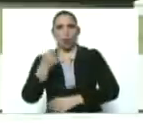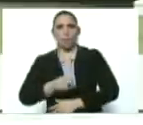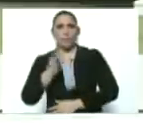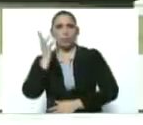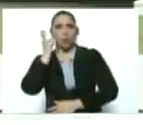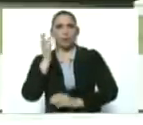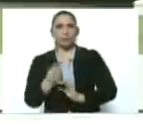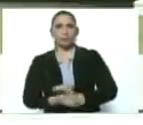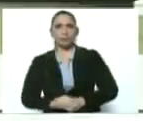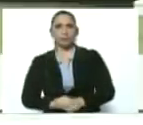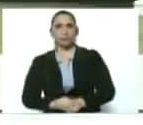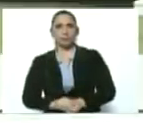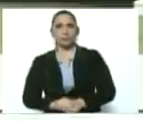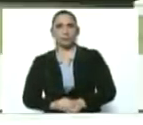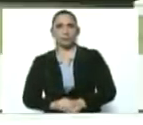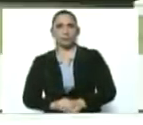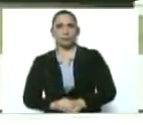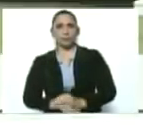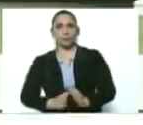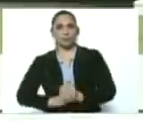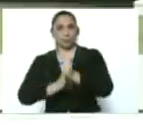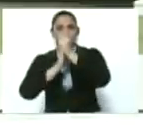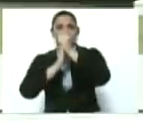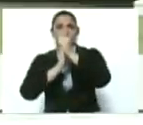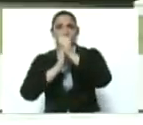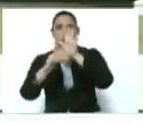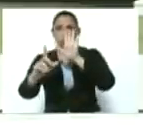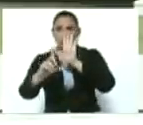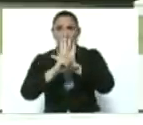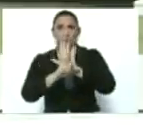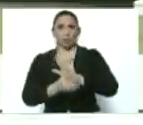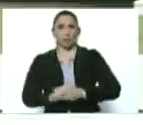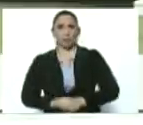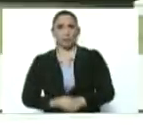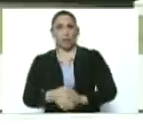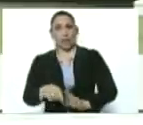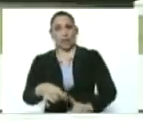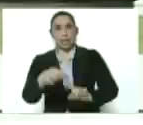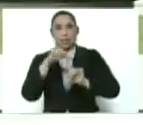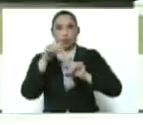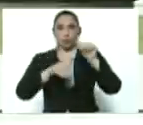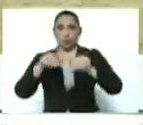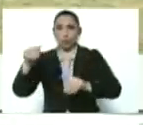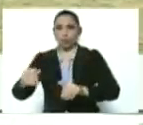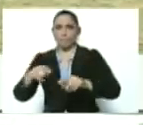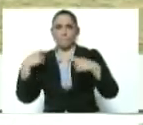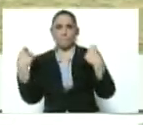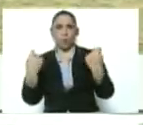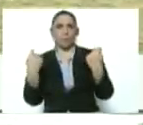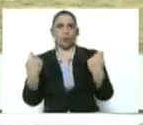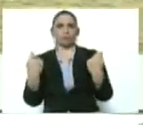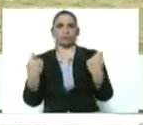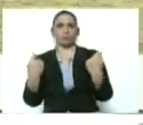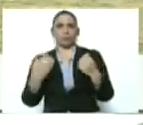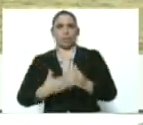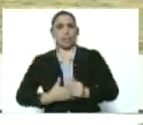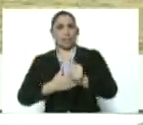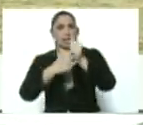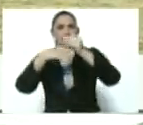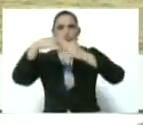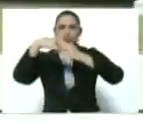mujer un liderazgo legítimo electo por el voto popular un liderazgo